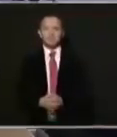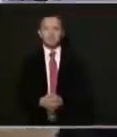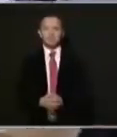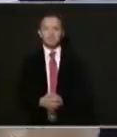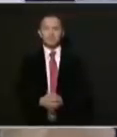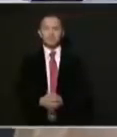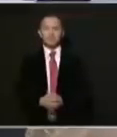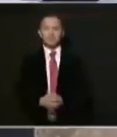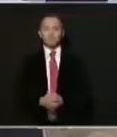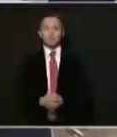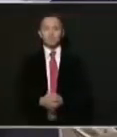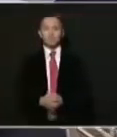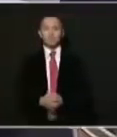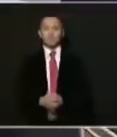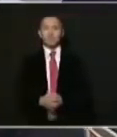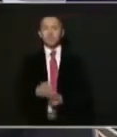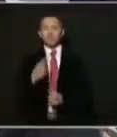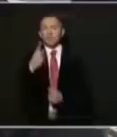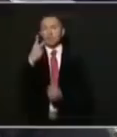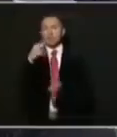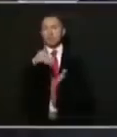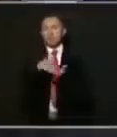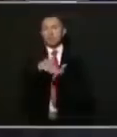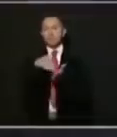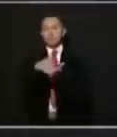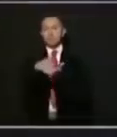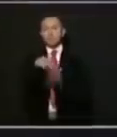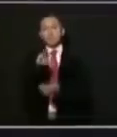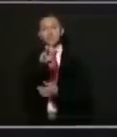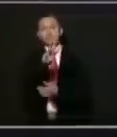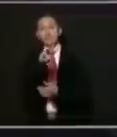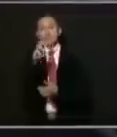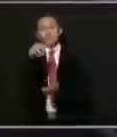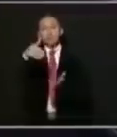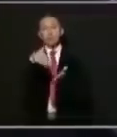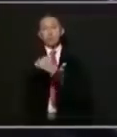Dos millones 300 mil jóvenes